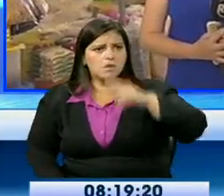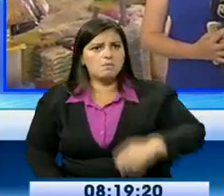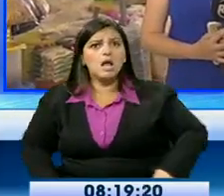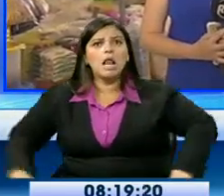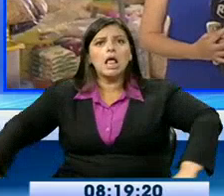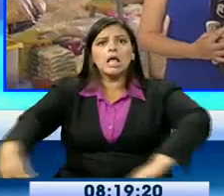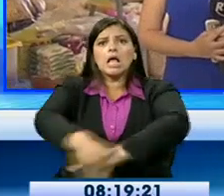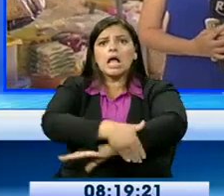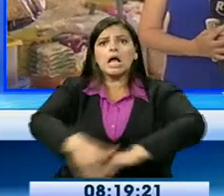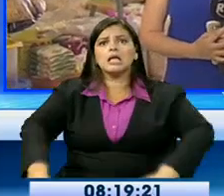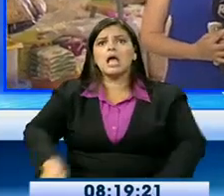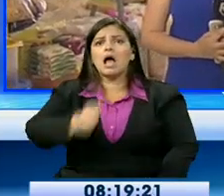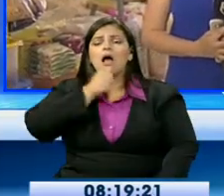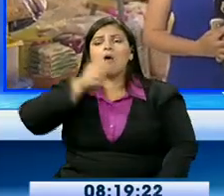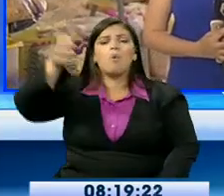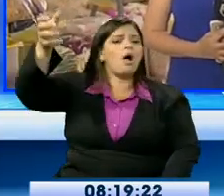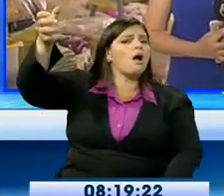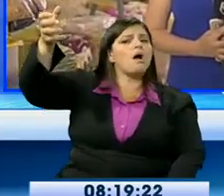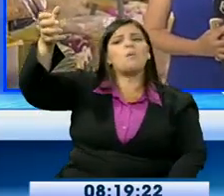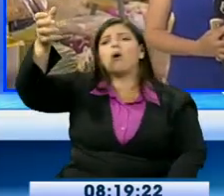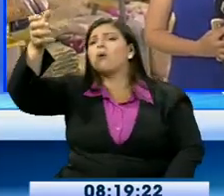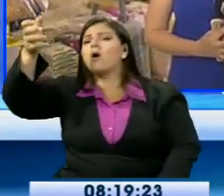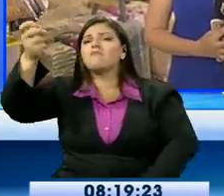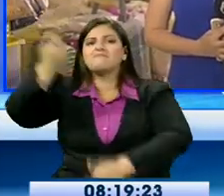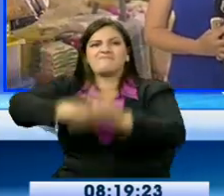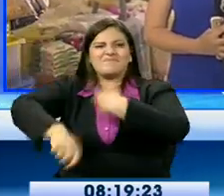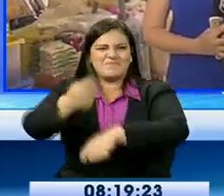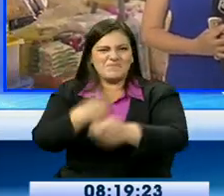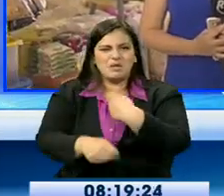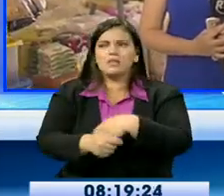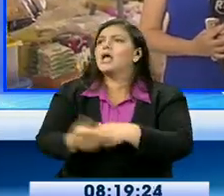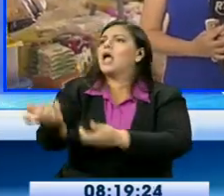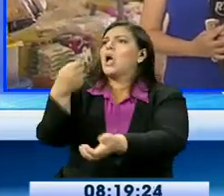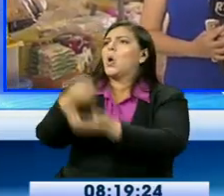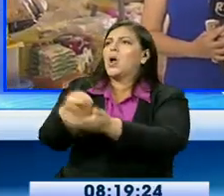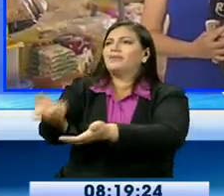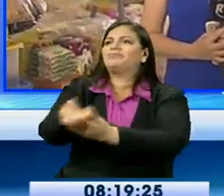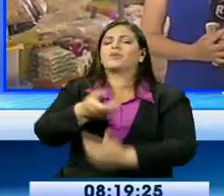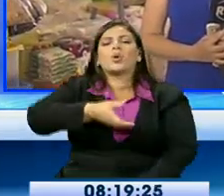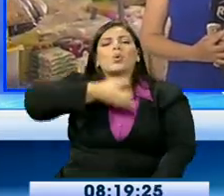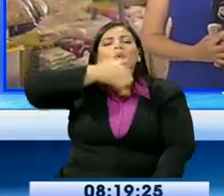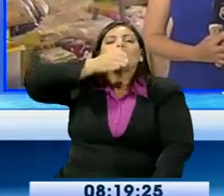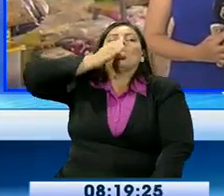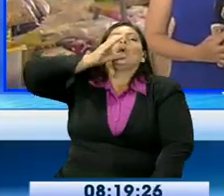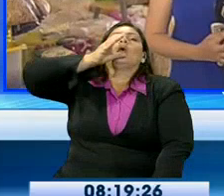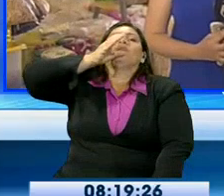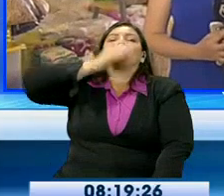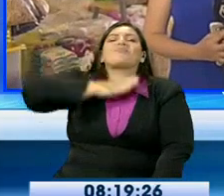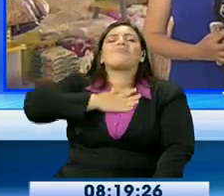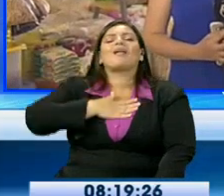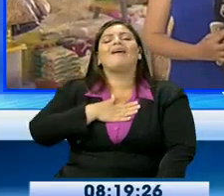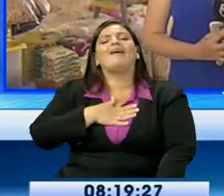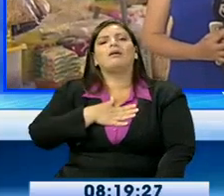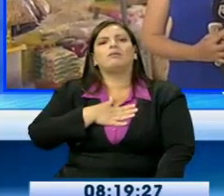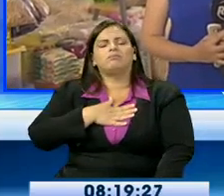escuchado. ¿Por qué? Gente cercana. Si usted toma agua normal, agua buena, no tiene por qué enfermarse. Por supuesto. Si toma agua de coco, me decía una compañera de